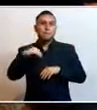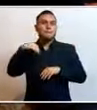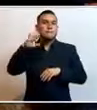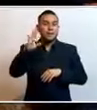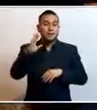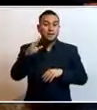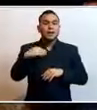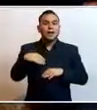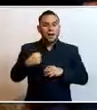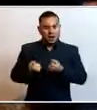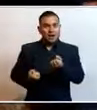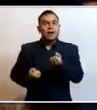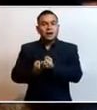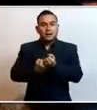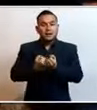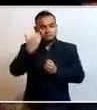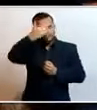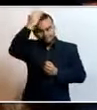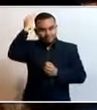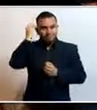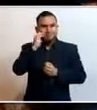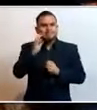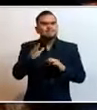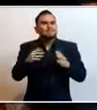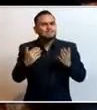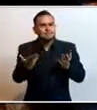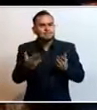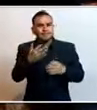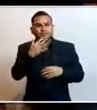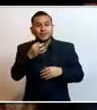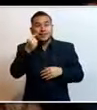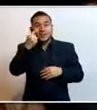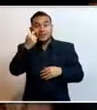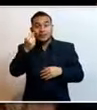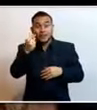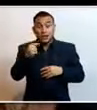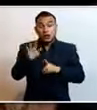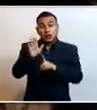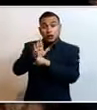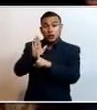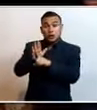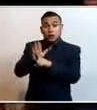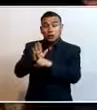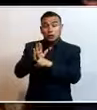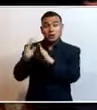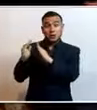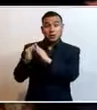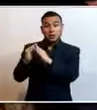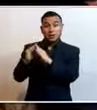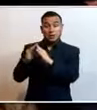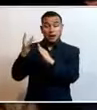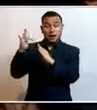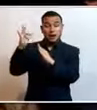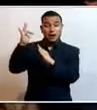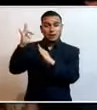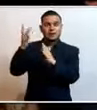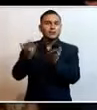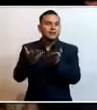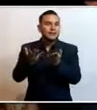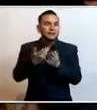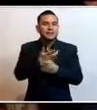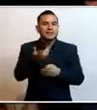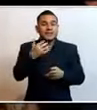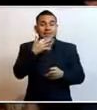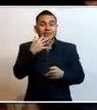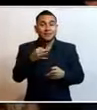ser. ¿Por qué? Porque en la burbuja donde viven las élites de nuestro país, en esa burbuja